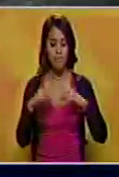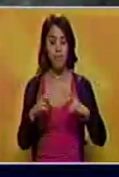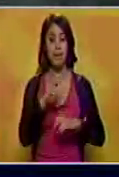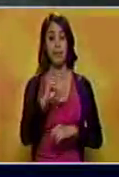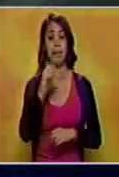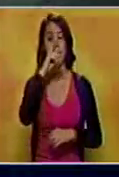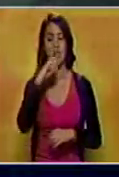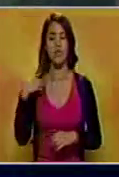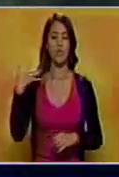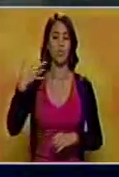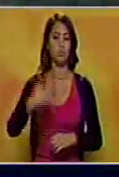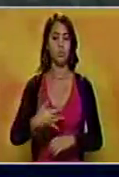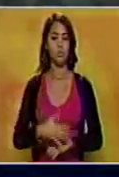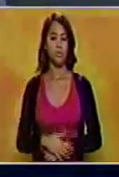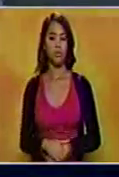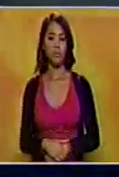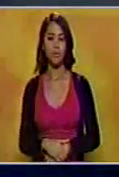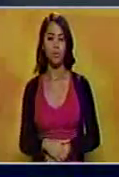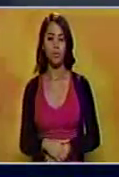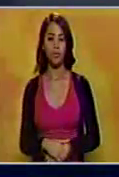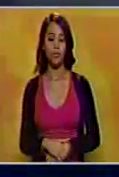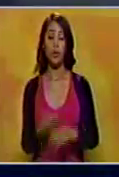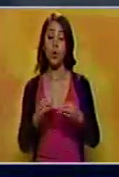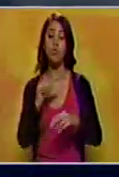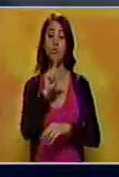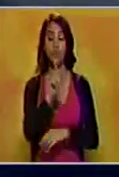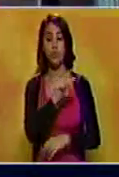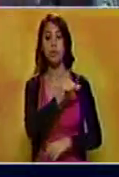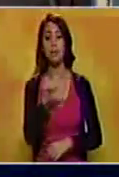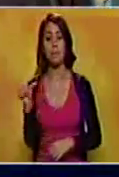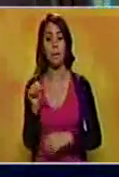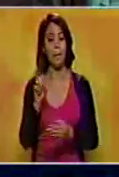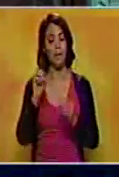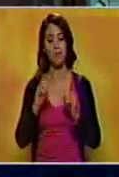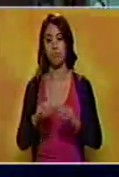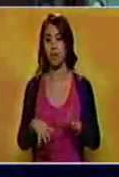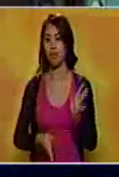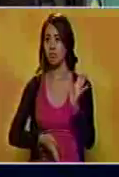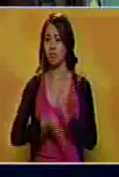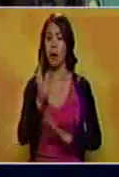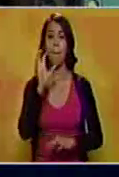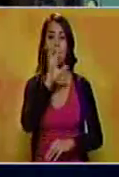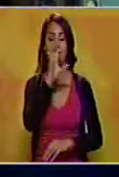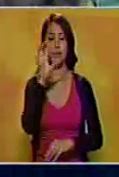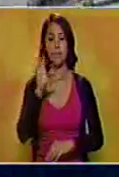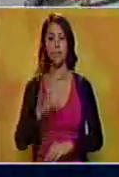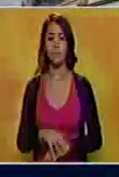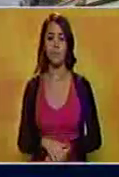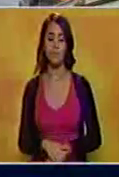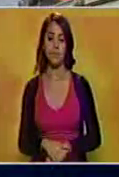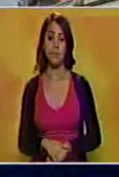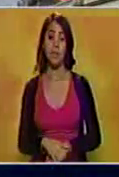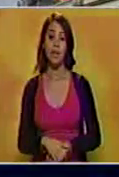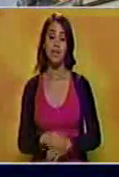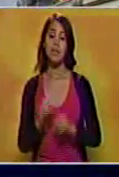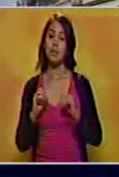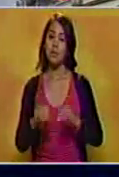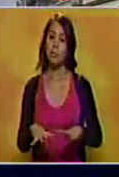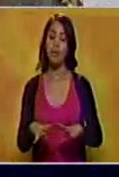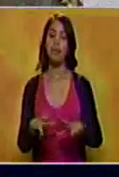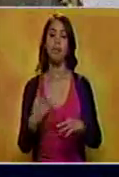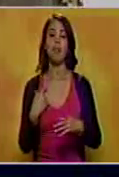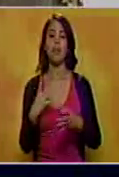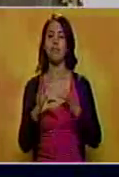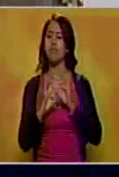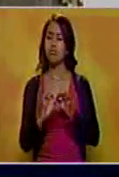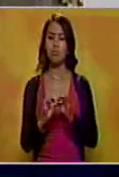y resaltó que contarán con una semana para abandonar el país. Además, Reino Unido suspende las relaciones alto nivel y